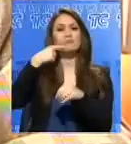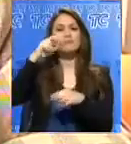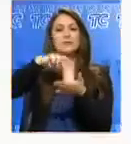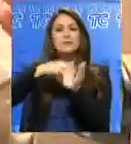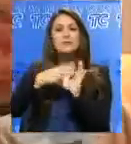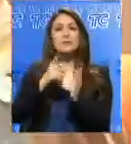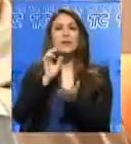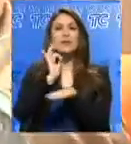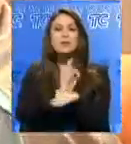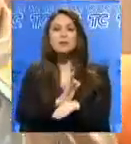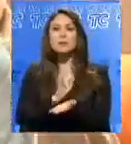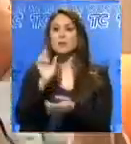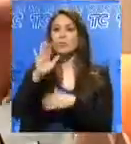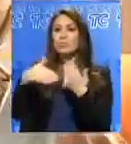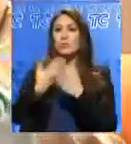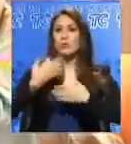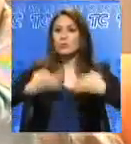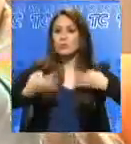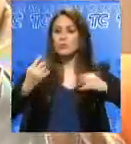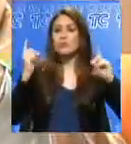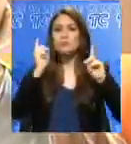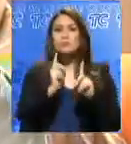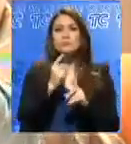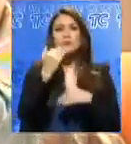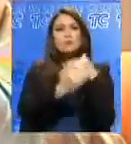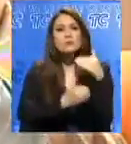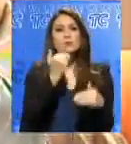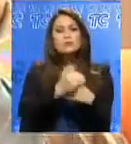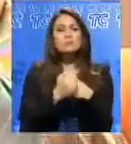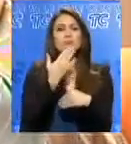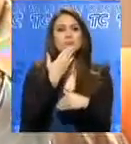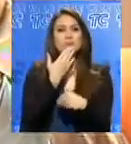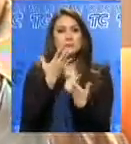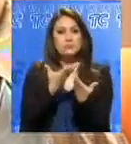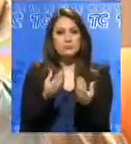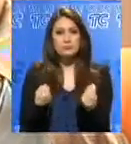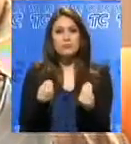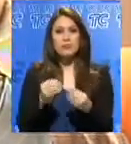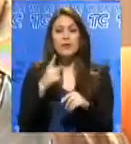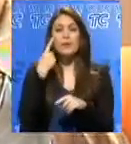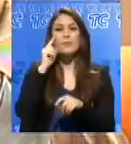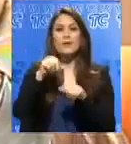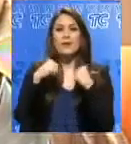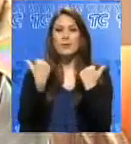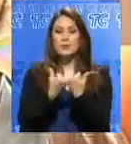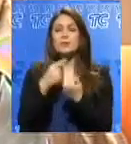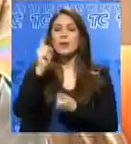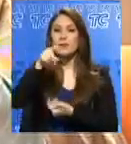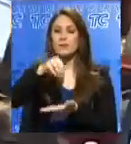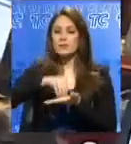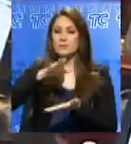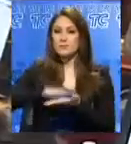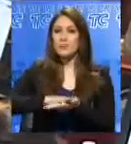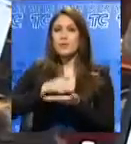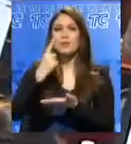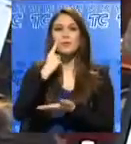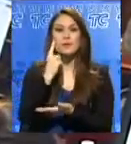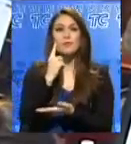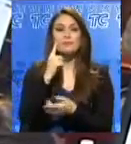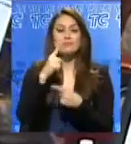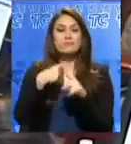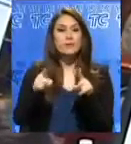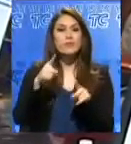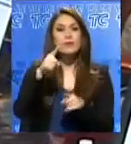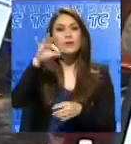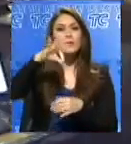el testigo y lógicamente el juez, con todas las pruebas que recabe, tendrá que sentenciar en su debido tiempo. La reforma deberá pasar